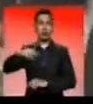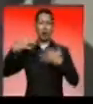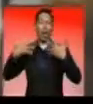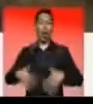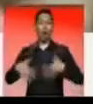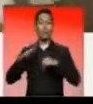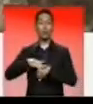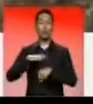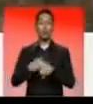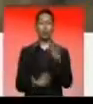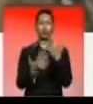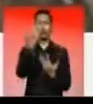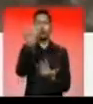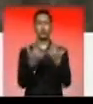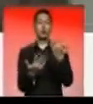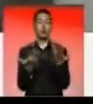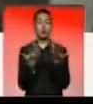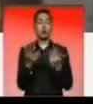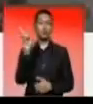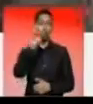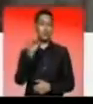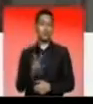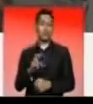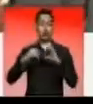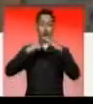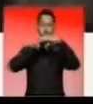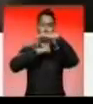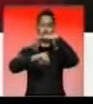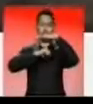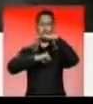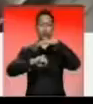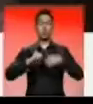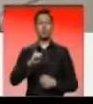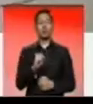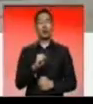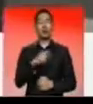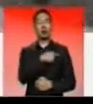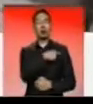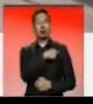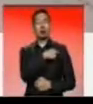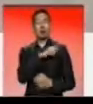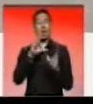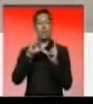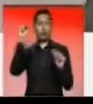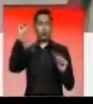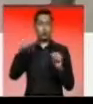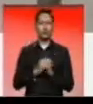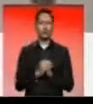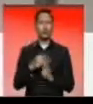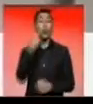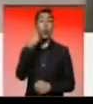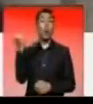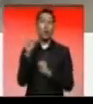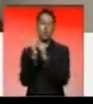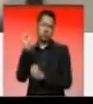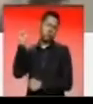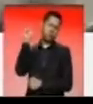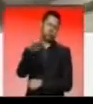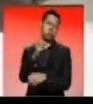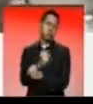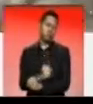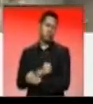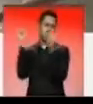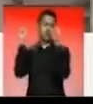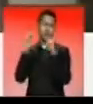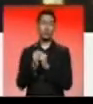incendio este viernes en el metro de Hong Kong, después de que un hombre lanzó una bomba Molotov dentro de un vagón. El atacante de